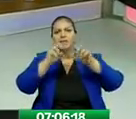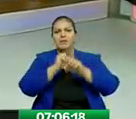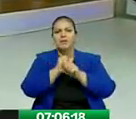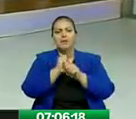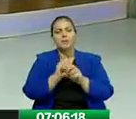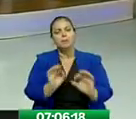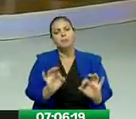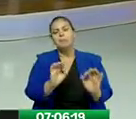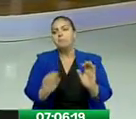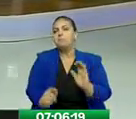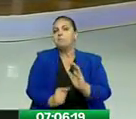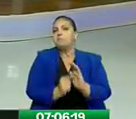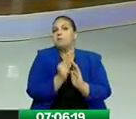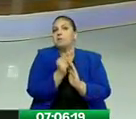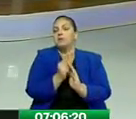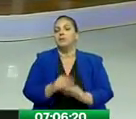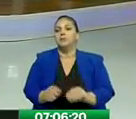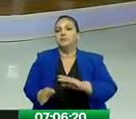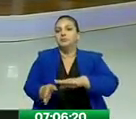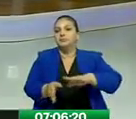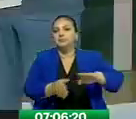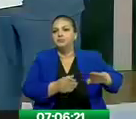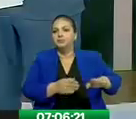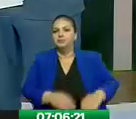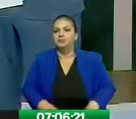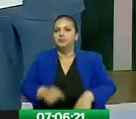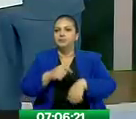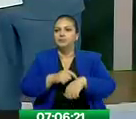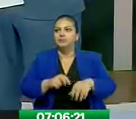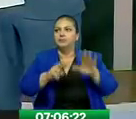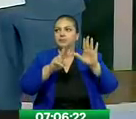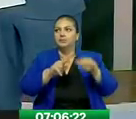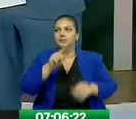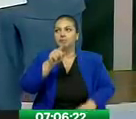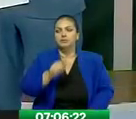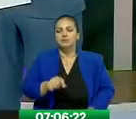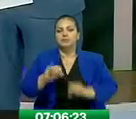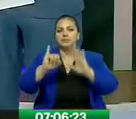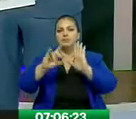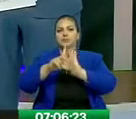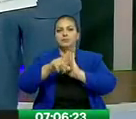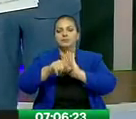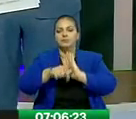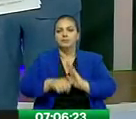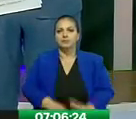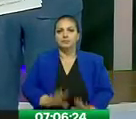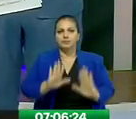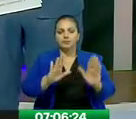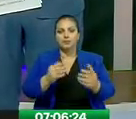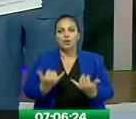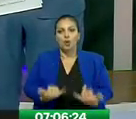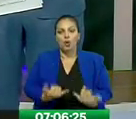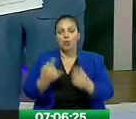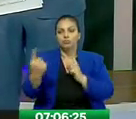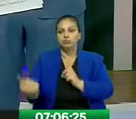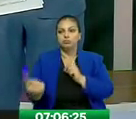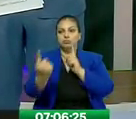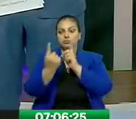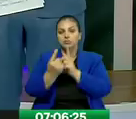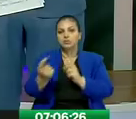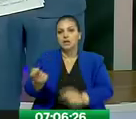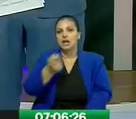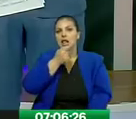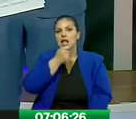Con 6 minutos, José Luis y amables televidentes, y precisamente para abordar estos temas, la reforma tributaria, lo que será la